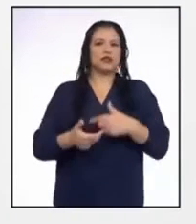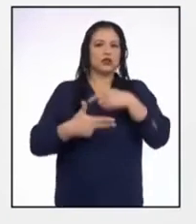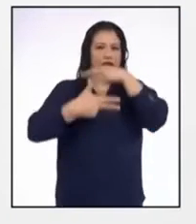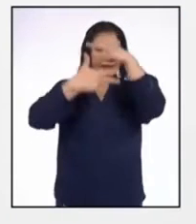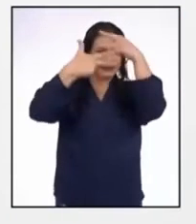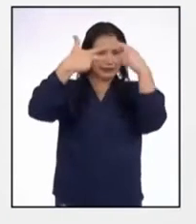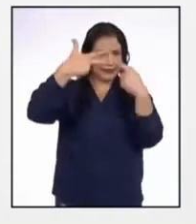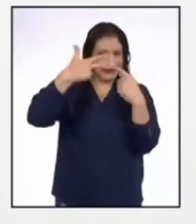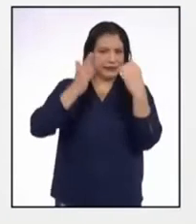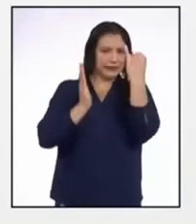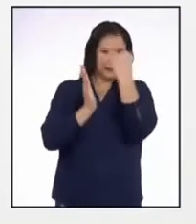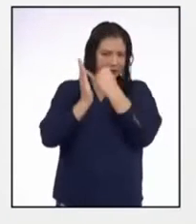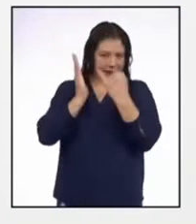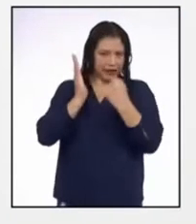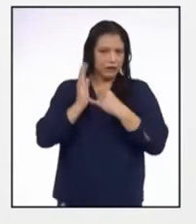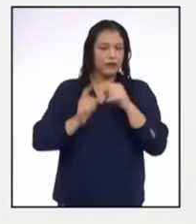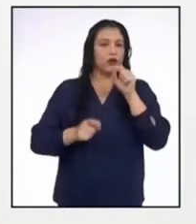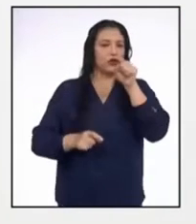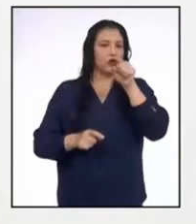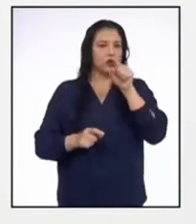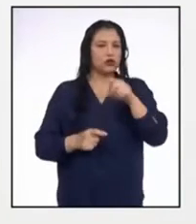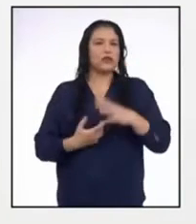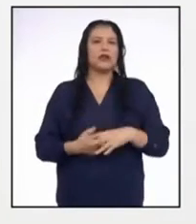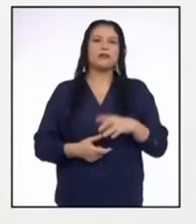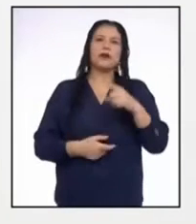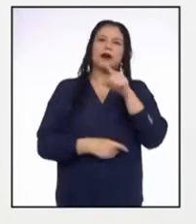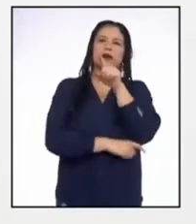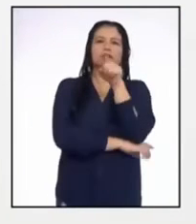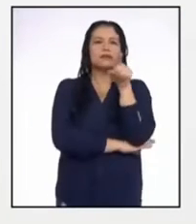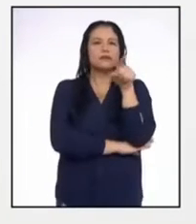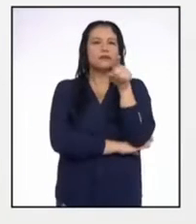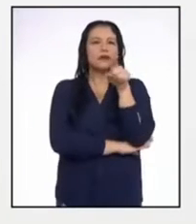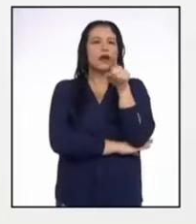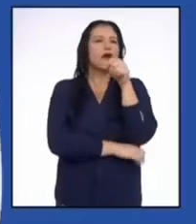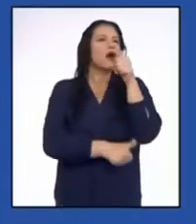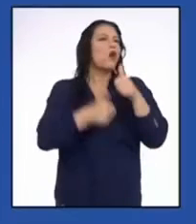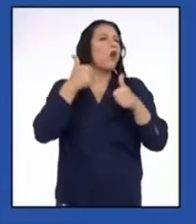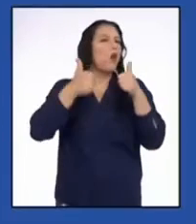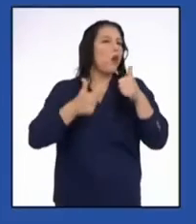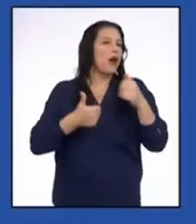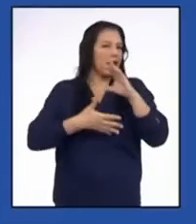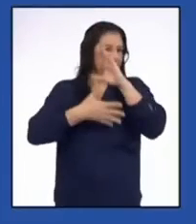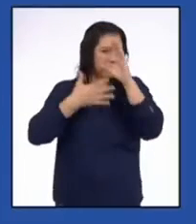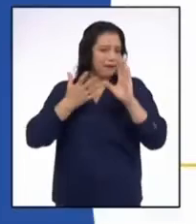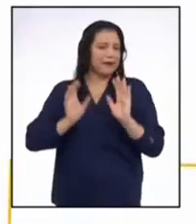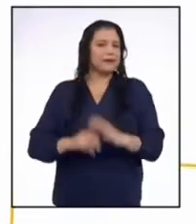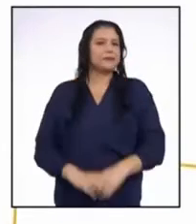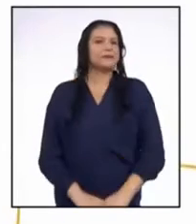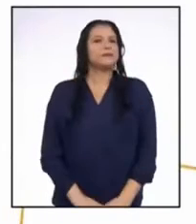gráficos estadísticos y ustedes reconocerán de qué tipo son.